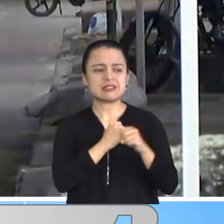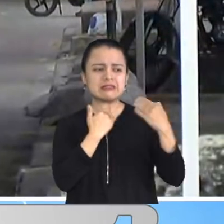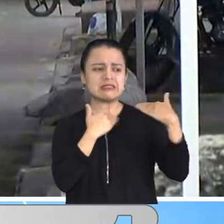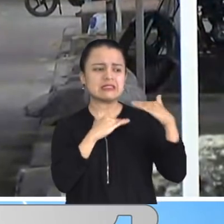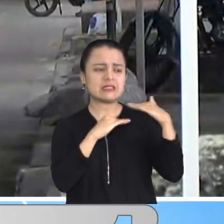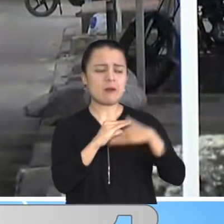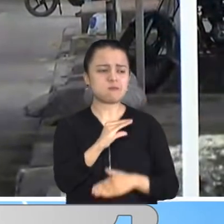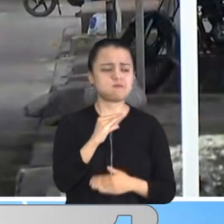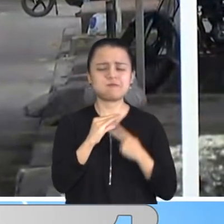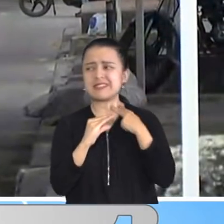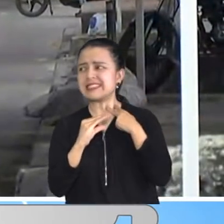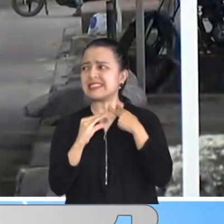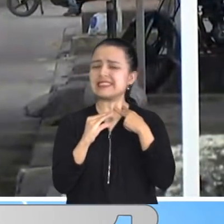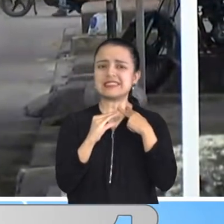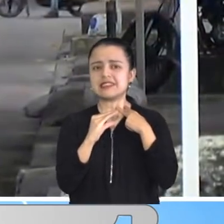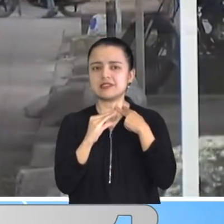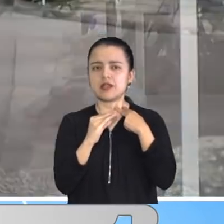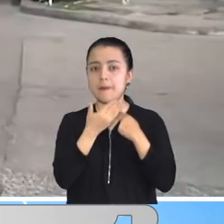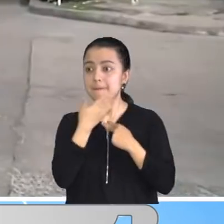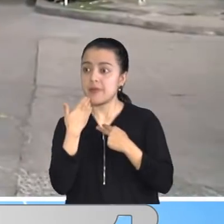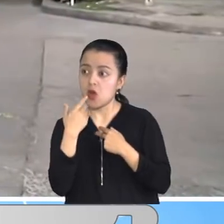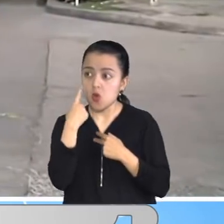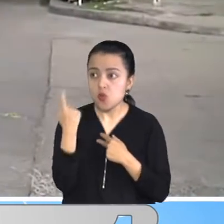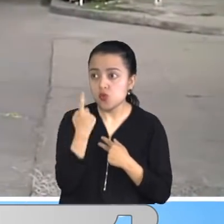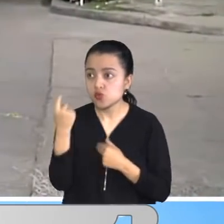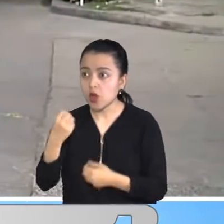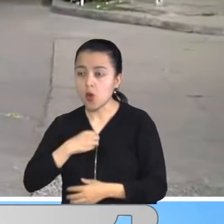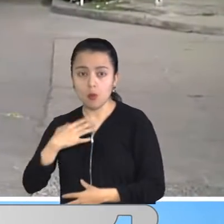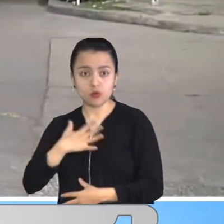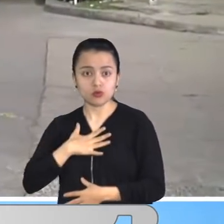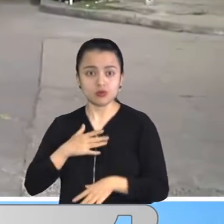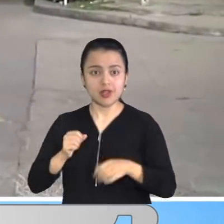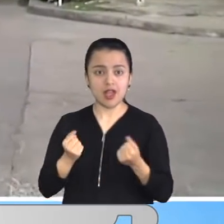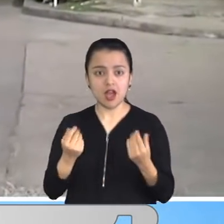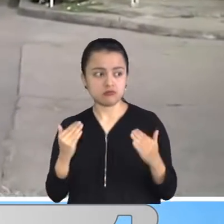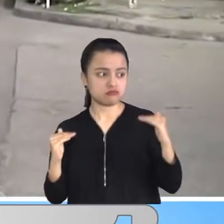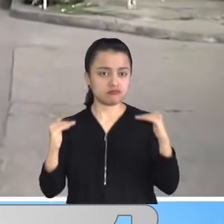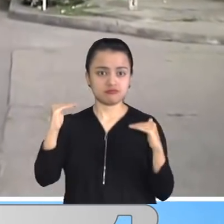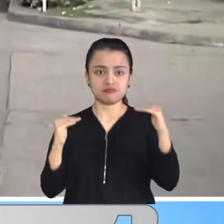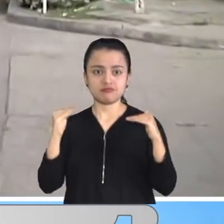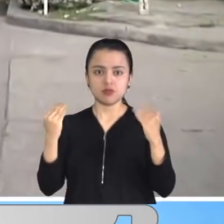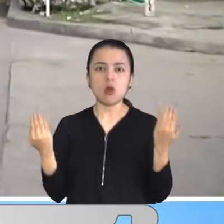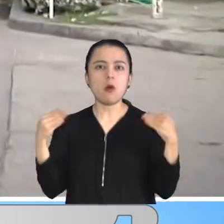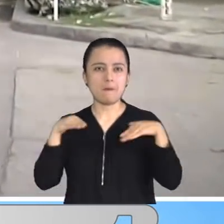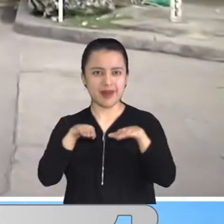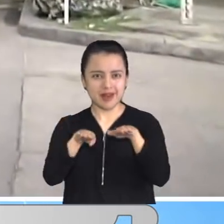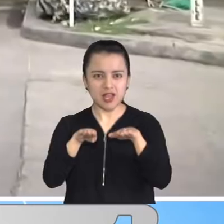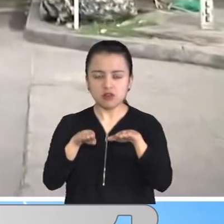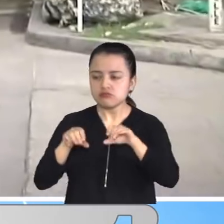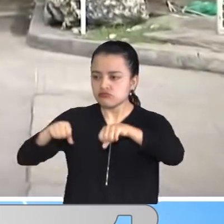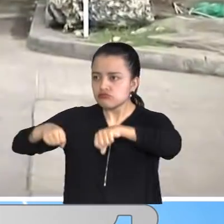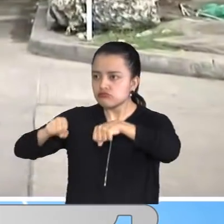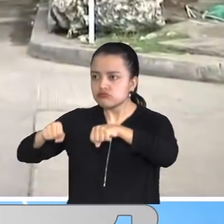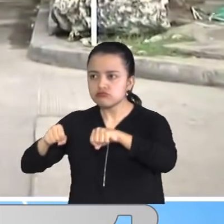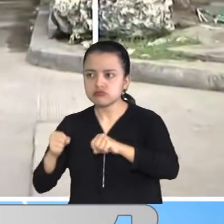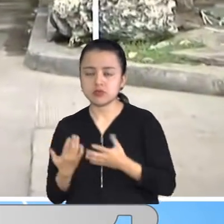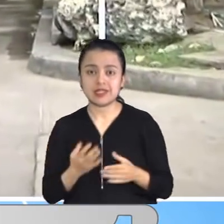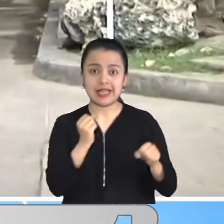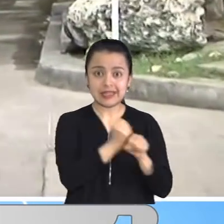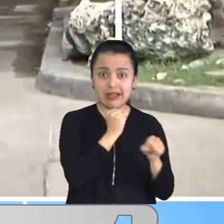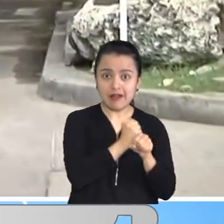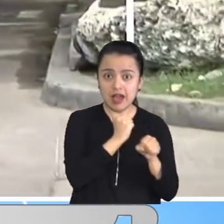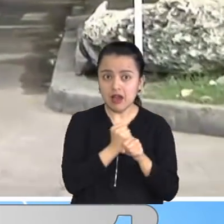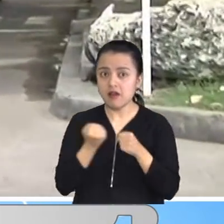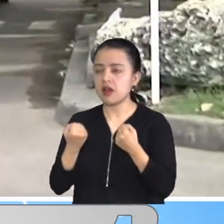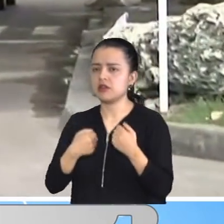no le alcanzaba para el sustento de su familia, por lo que inició su trabajo como domiciliario. Aquí trabajaba por